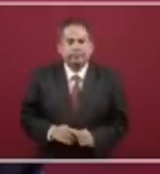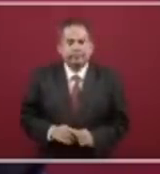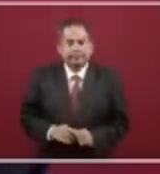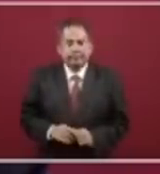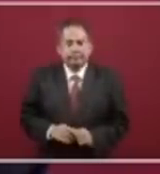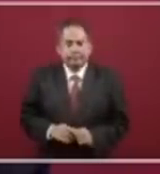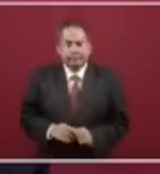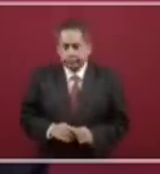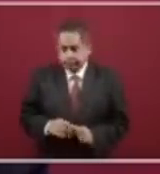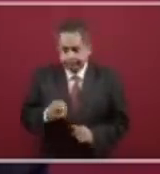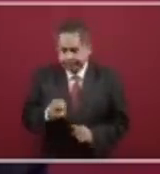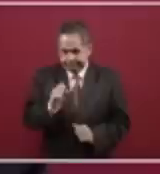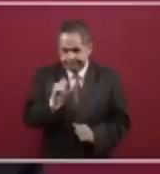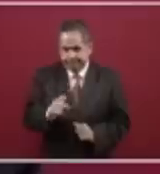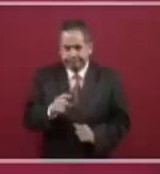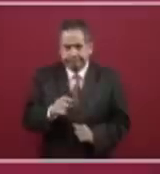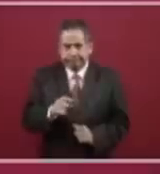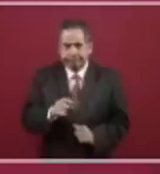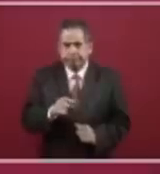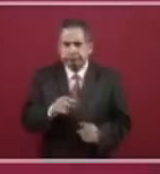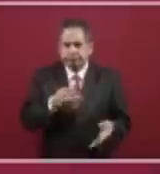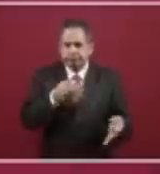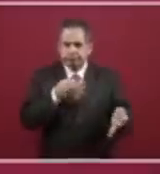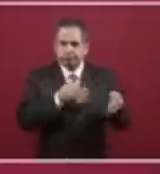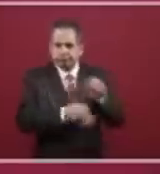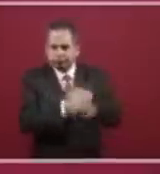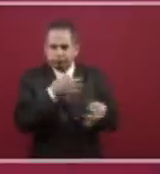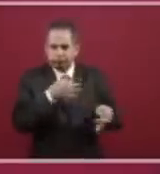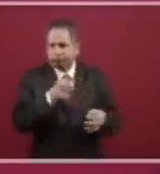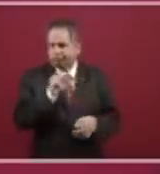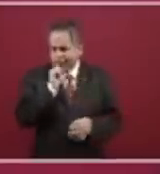aquí aplica frase